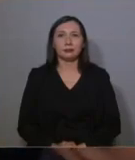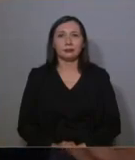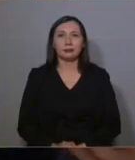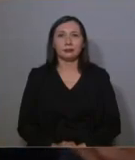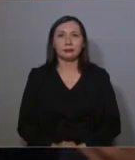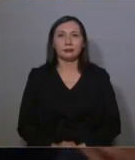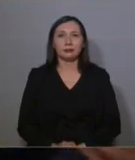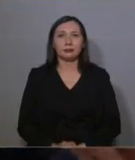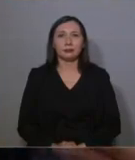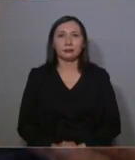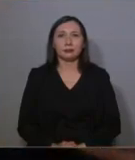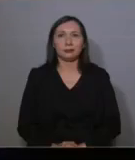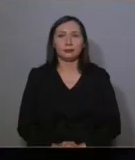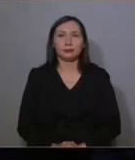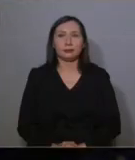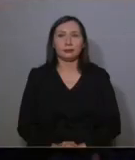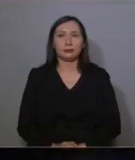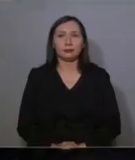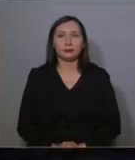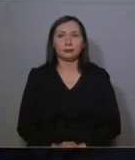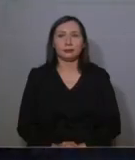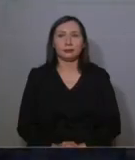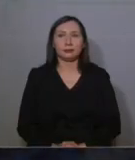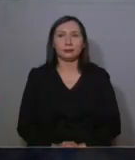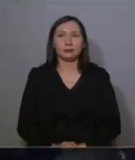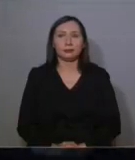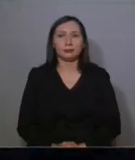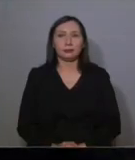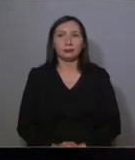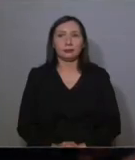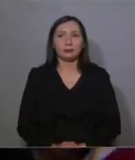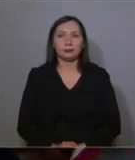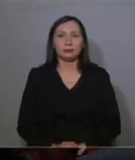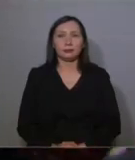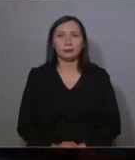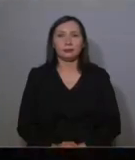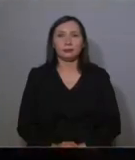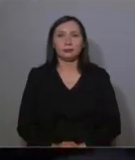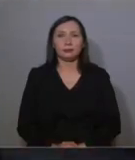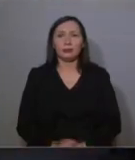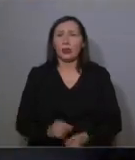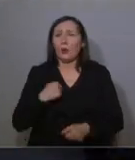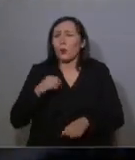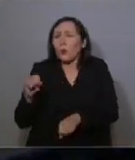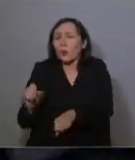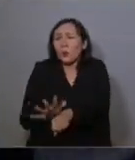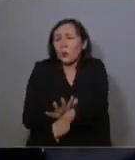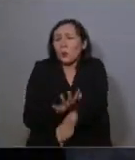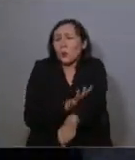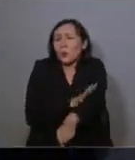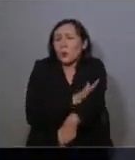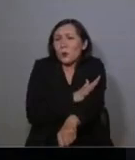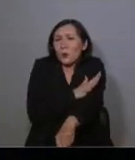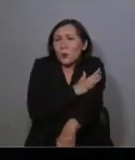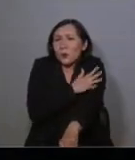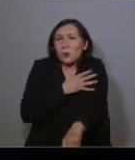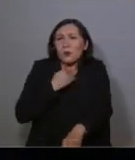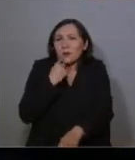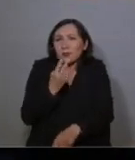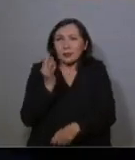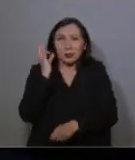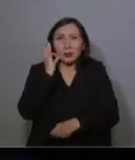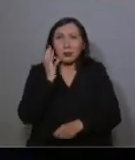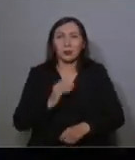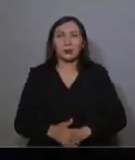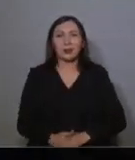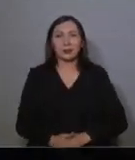que puede invocar esa ley, pudiera rebajar la medida cautelar y salir de prisión preventiva aquellos que están en ese caso, que, insisto y recojo